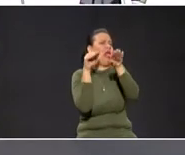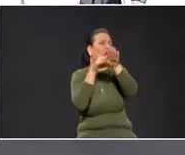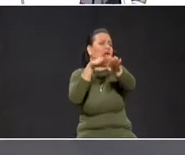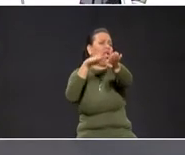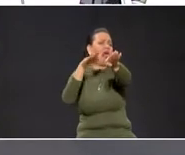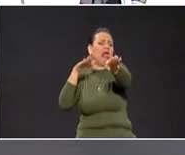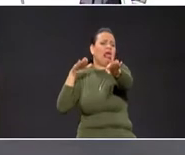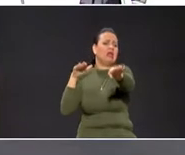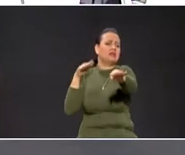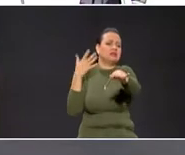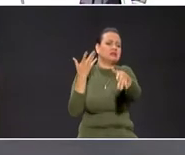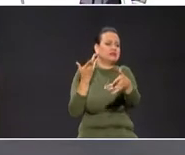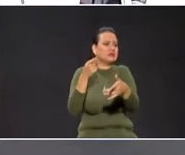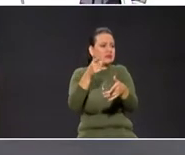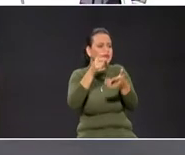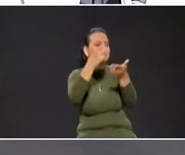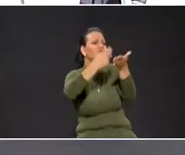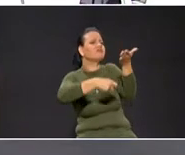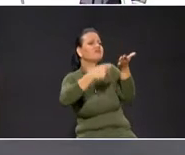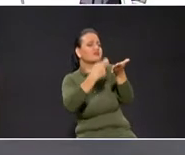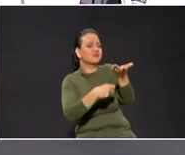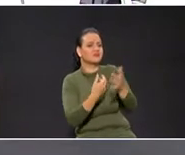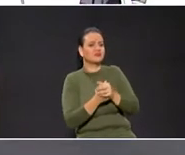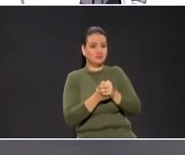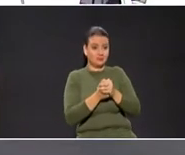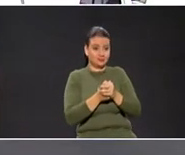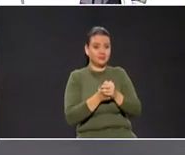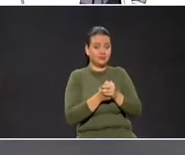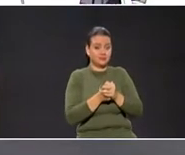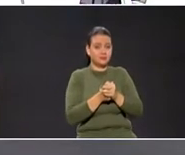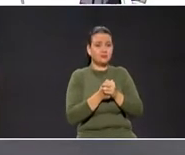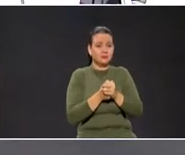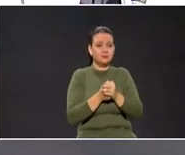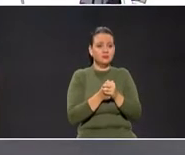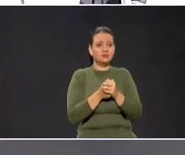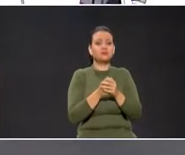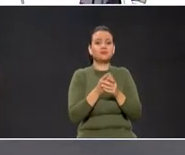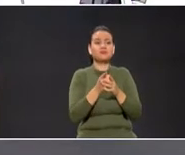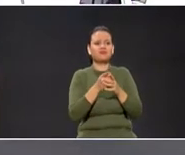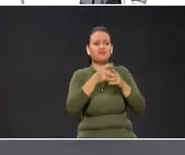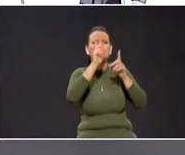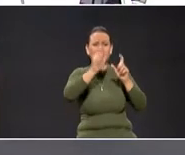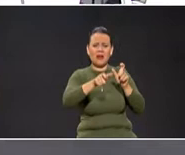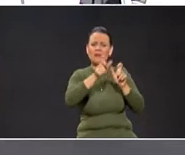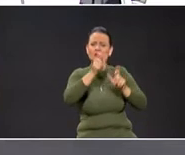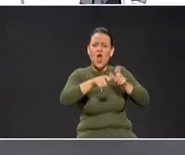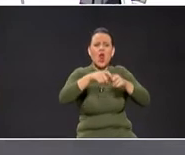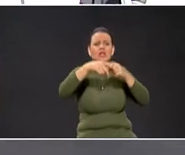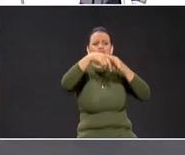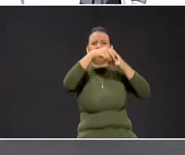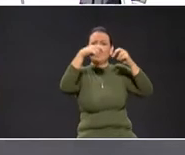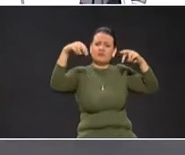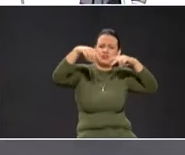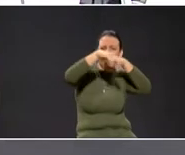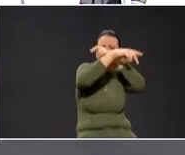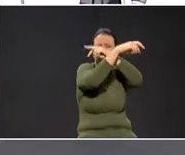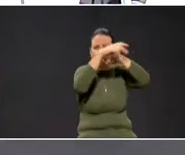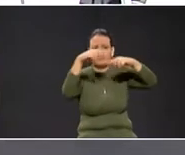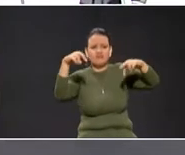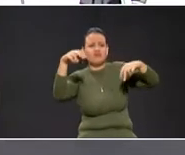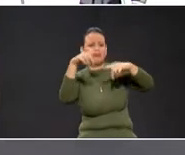y donde mayor desplazamiento de ciudadanos se da en la ciudad para